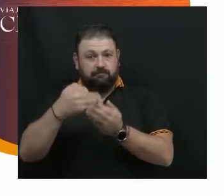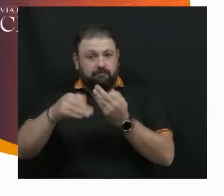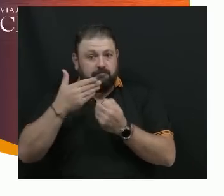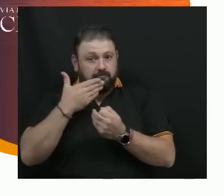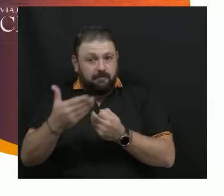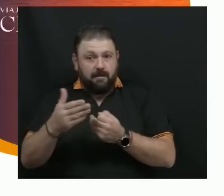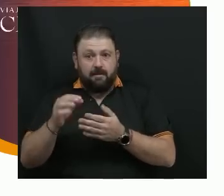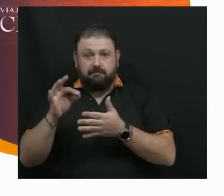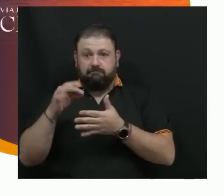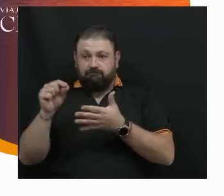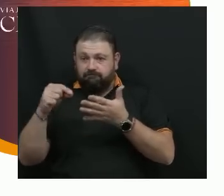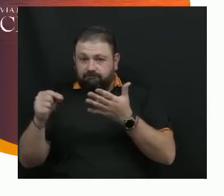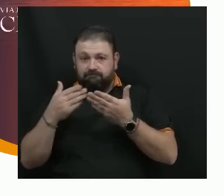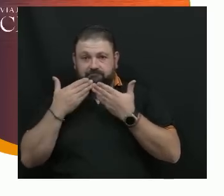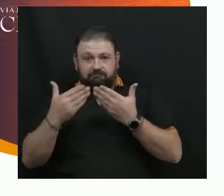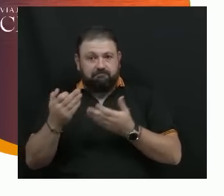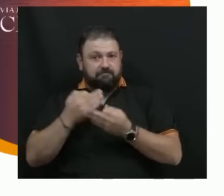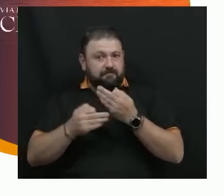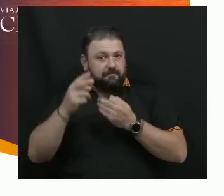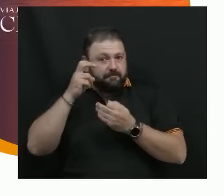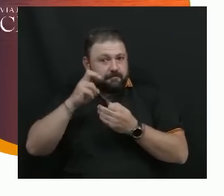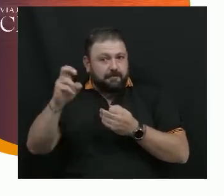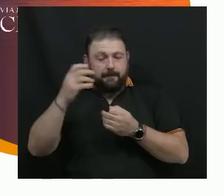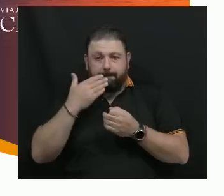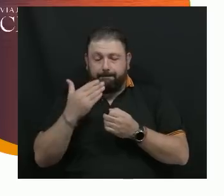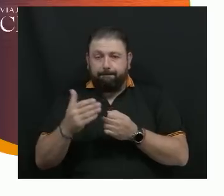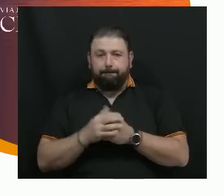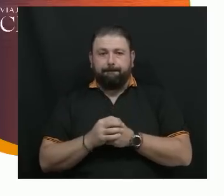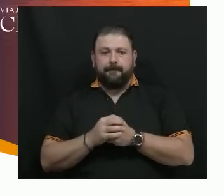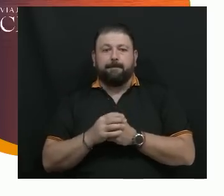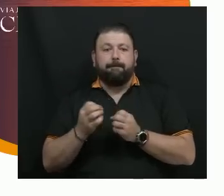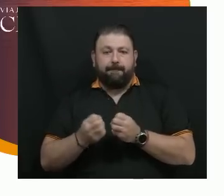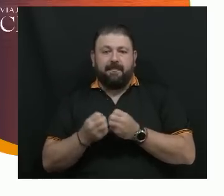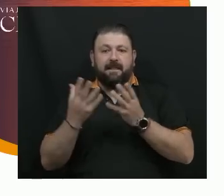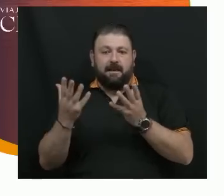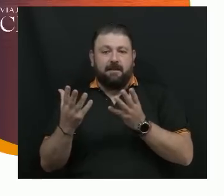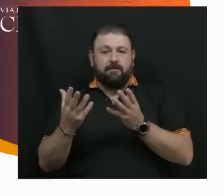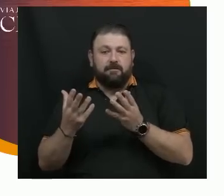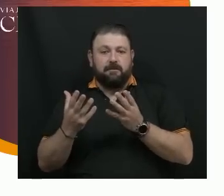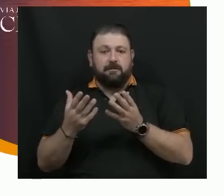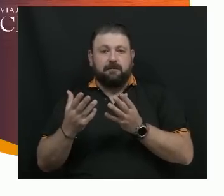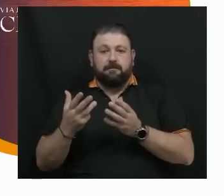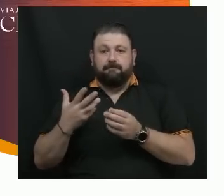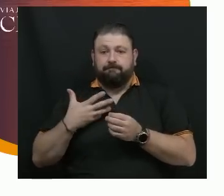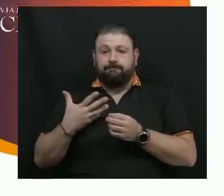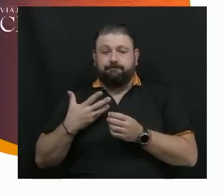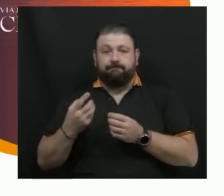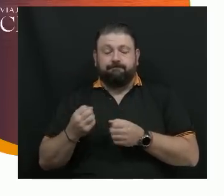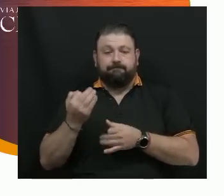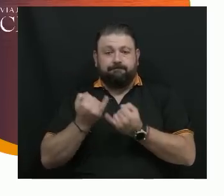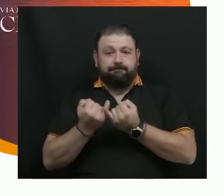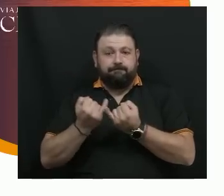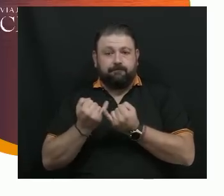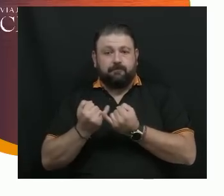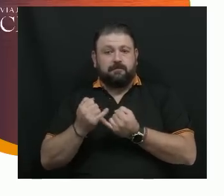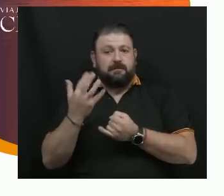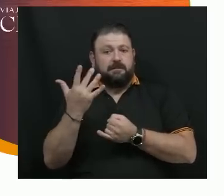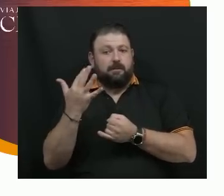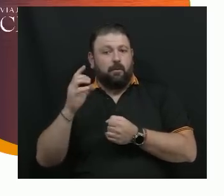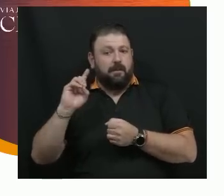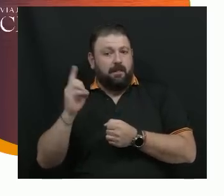tal cual y finalizas tu viaje, obviamente, vas a tener en $50 en créditos para el